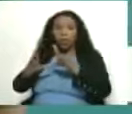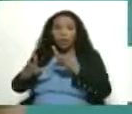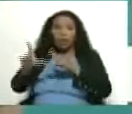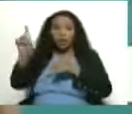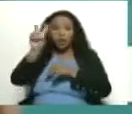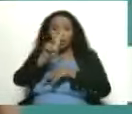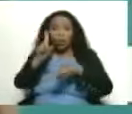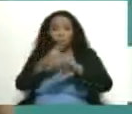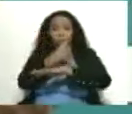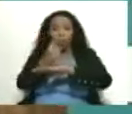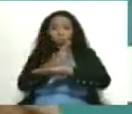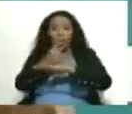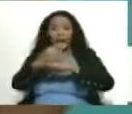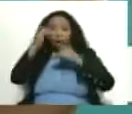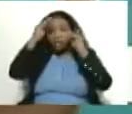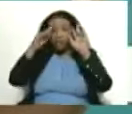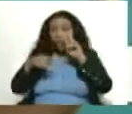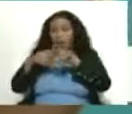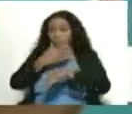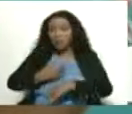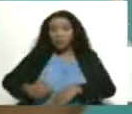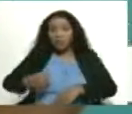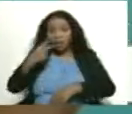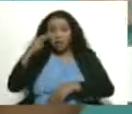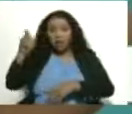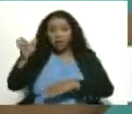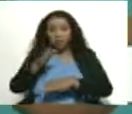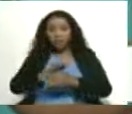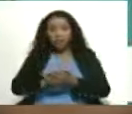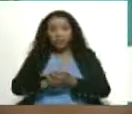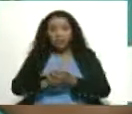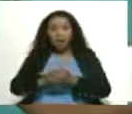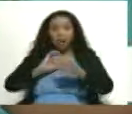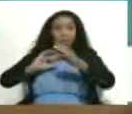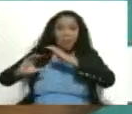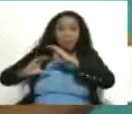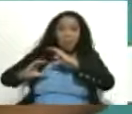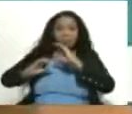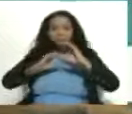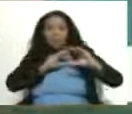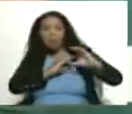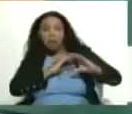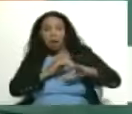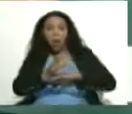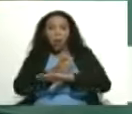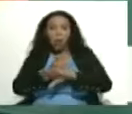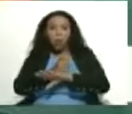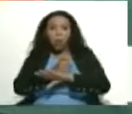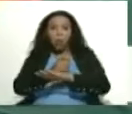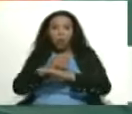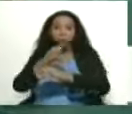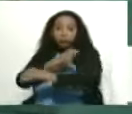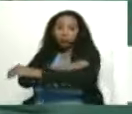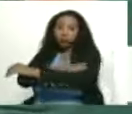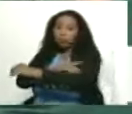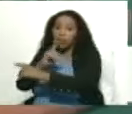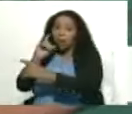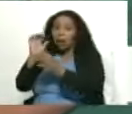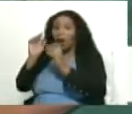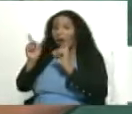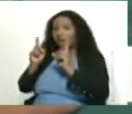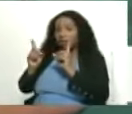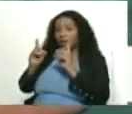de 2 horas, de escuchar al presidente sus argumentos, de ir conversando con los gobernadores de oposición, que normalmente no hablamos, estamos